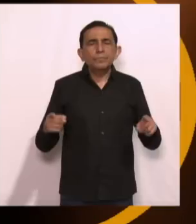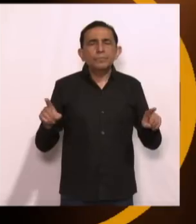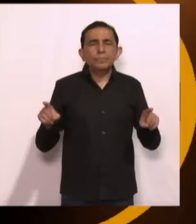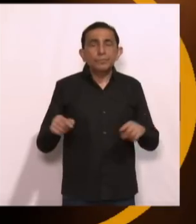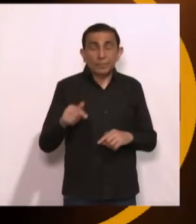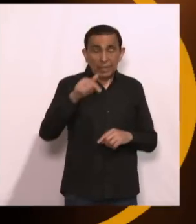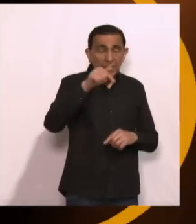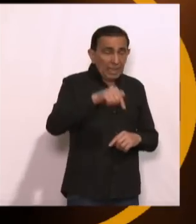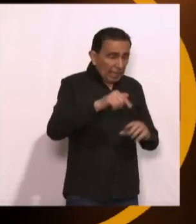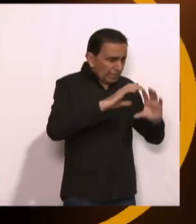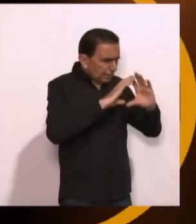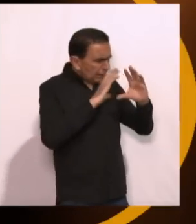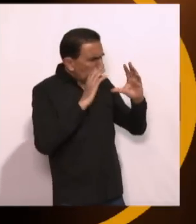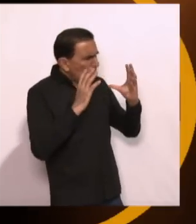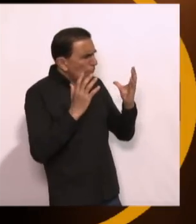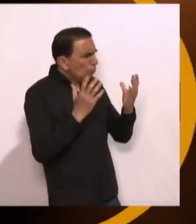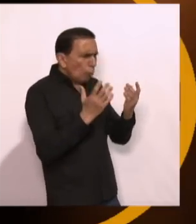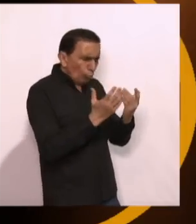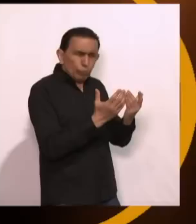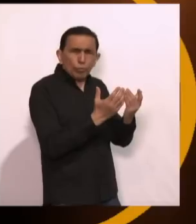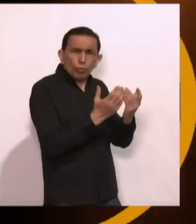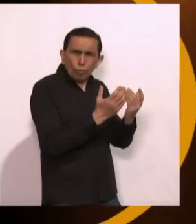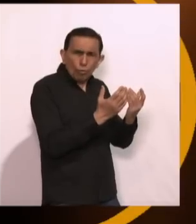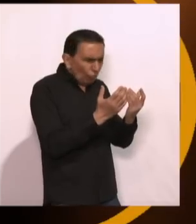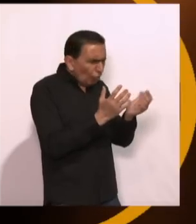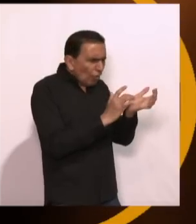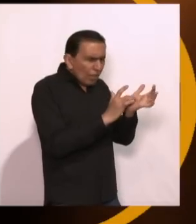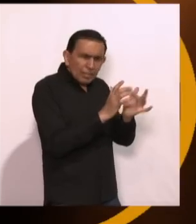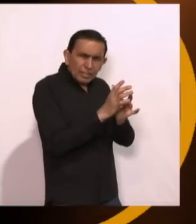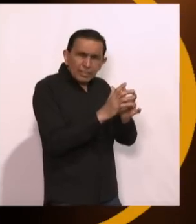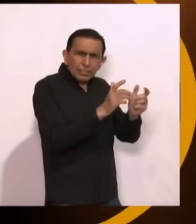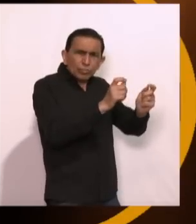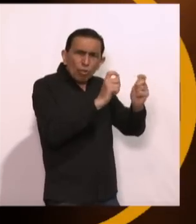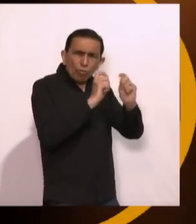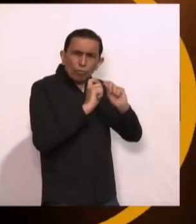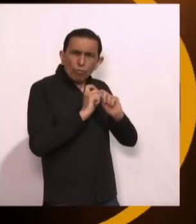En este mundo que Cristo nos da,